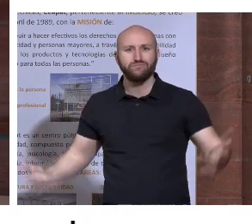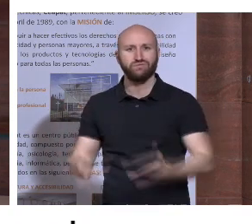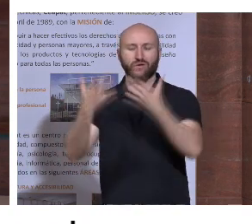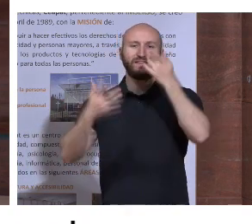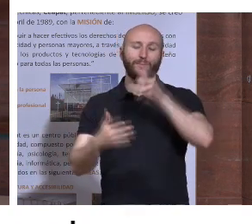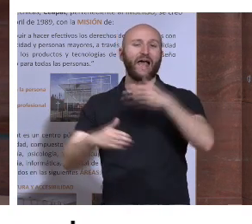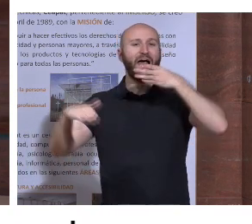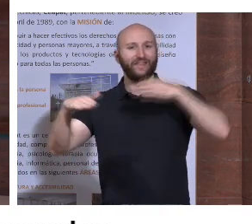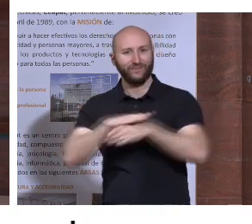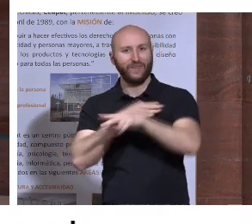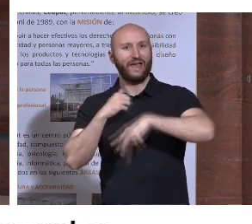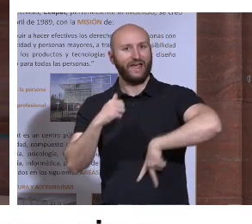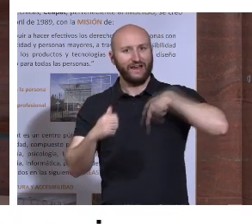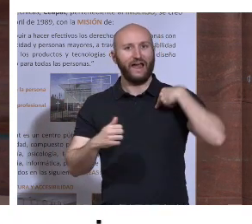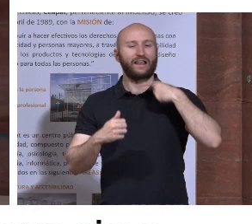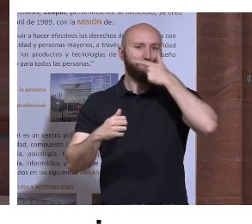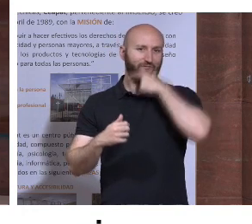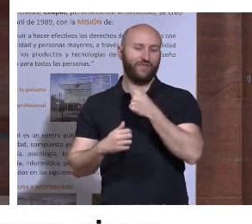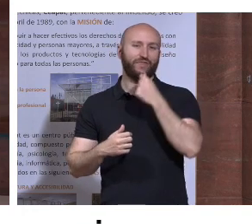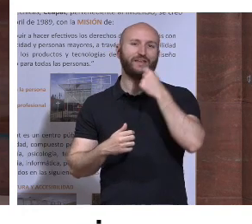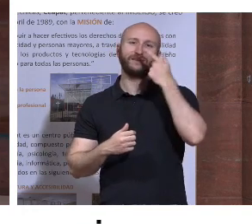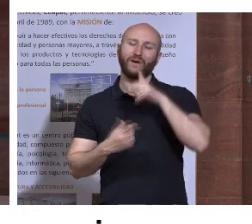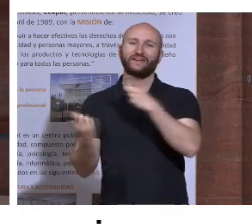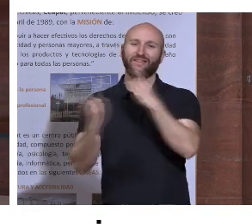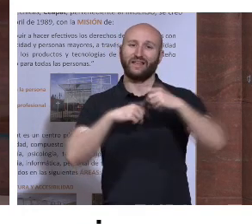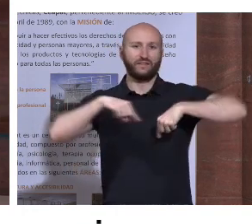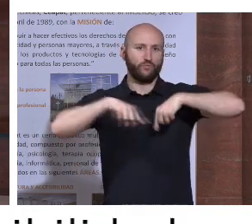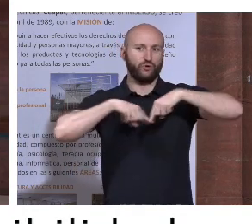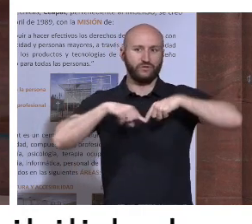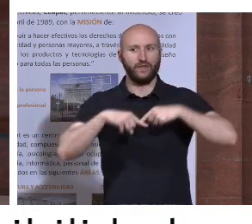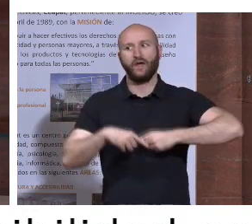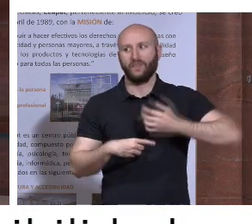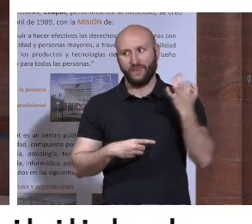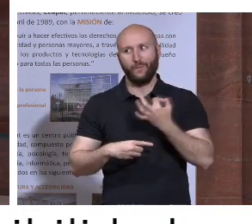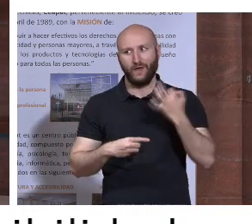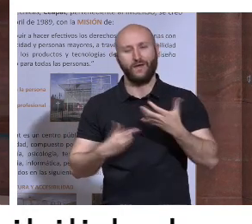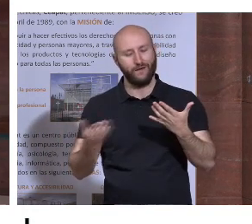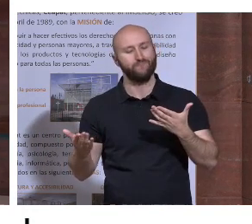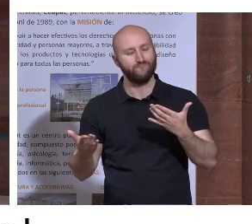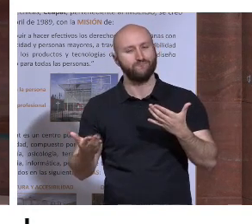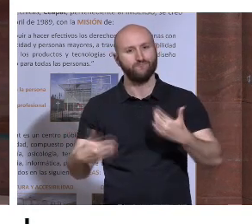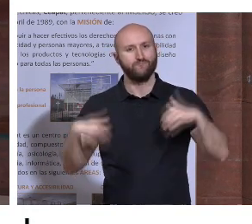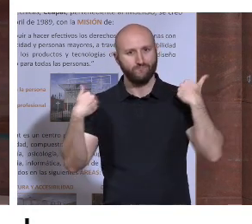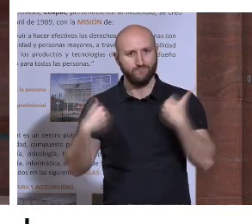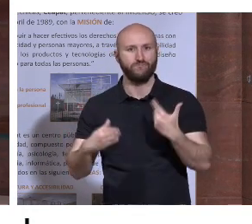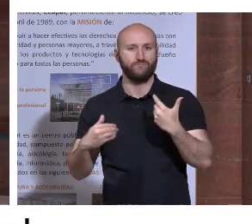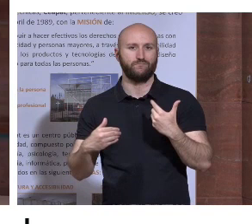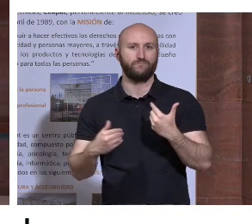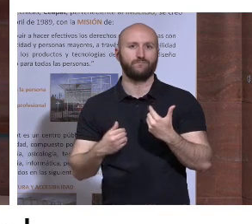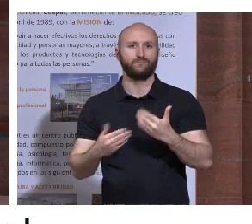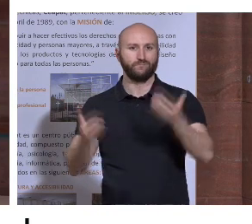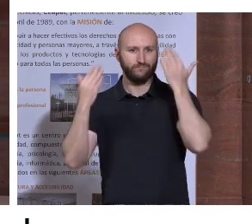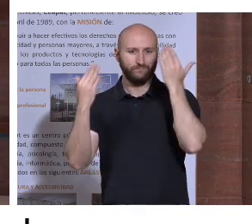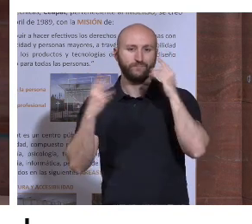de la accesibilidad general y de la accesibilidad en el transporte, y que yo creo que le debemos todos muchísimo. Y también a